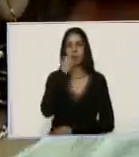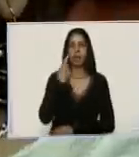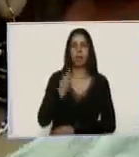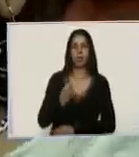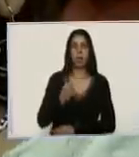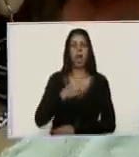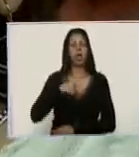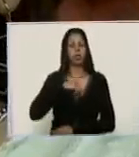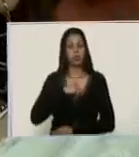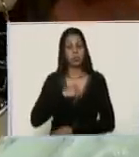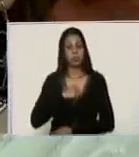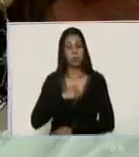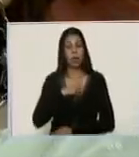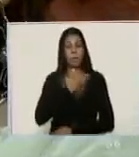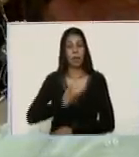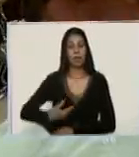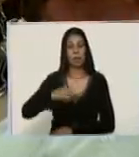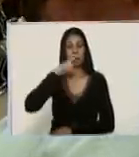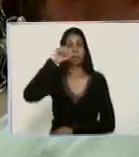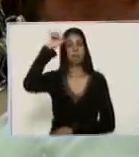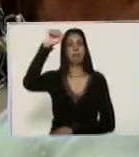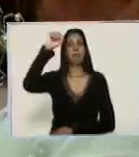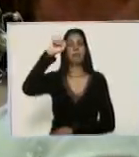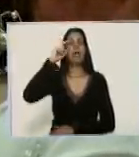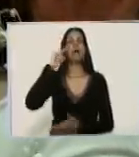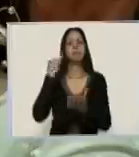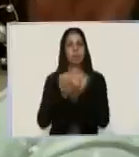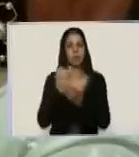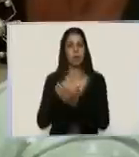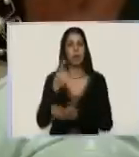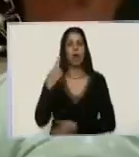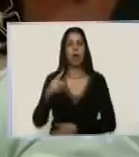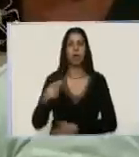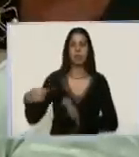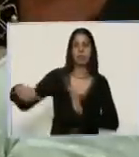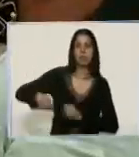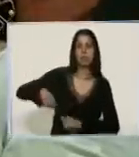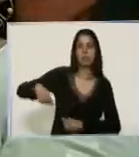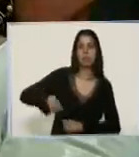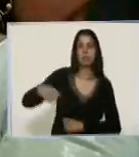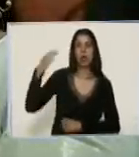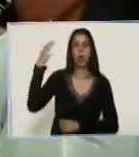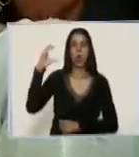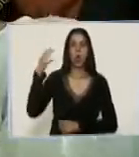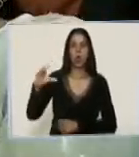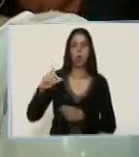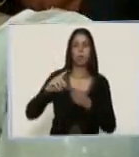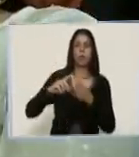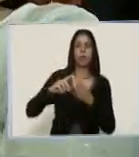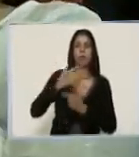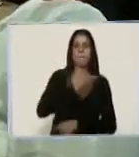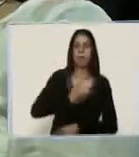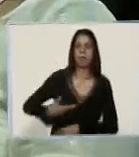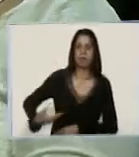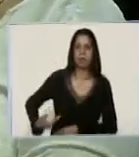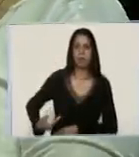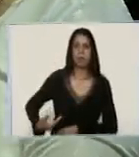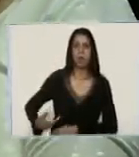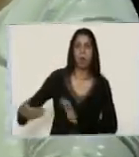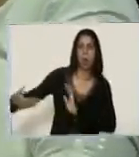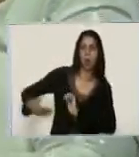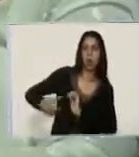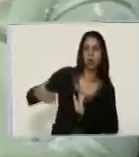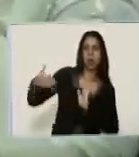Nosotros no. Ante las evidencias de los ataques del gobierno colombiano, el gobierno de Uribe, contra